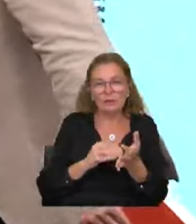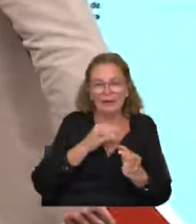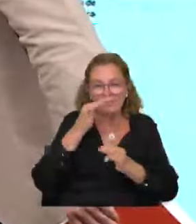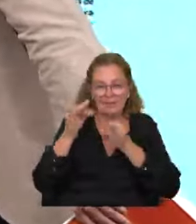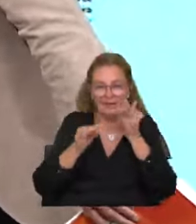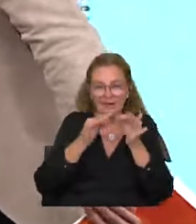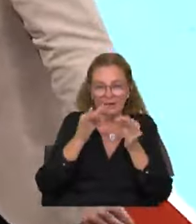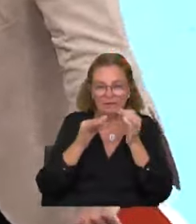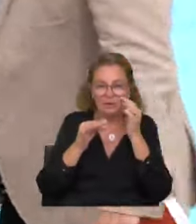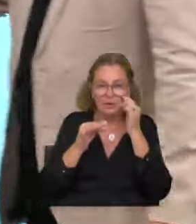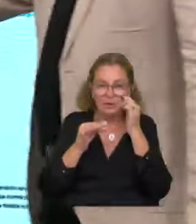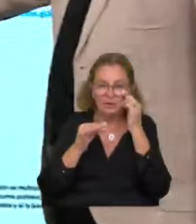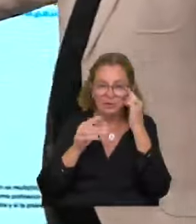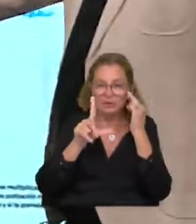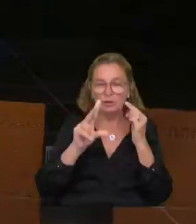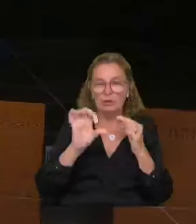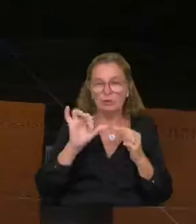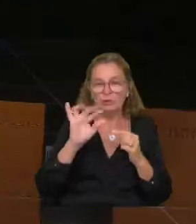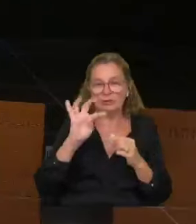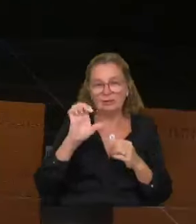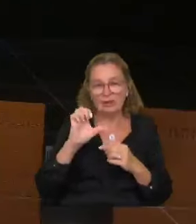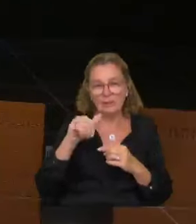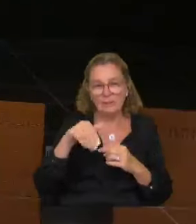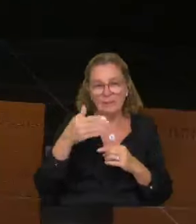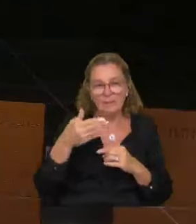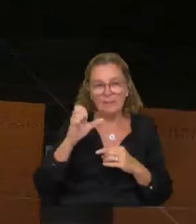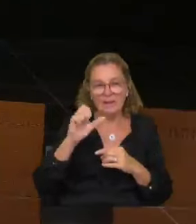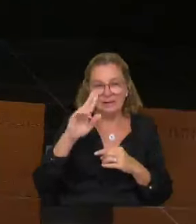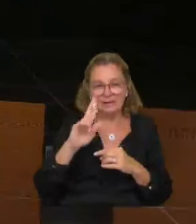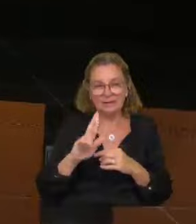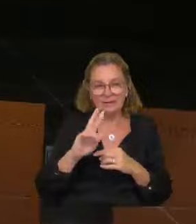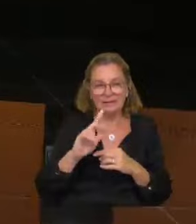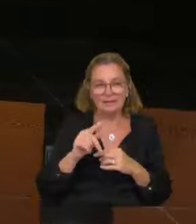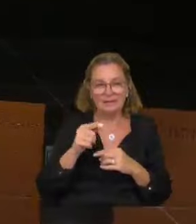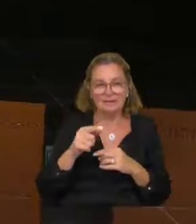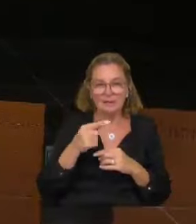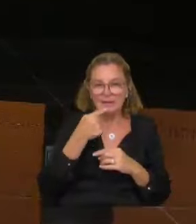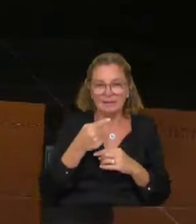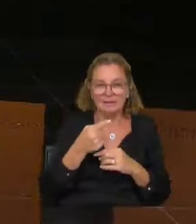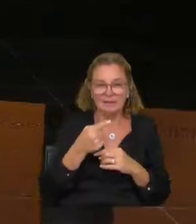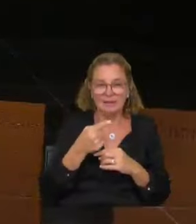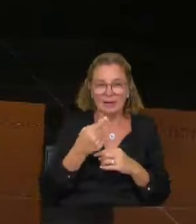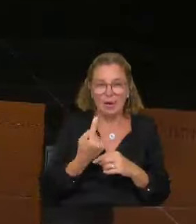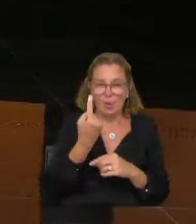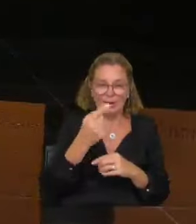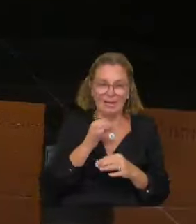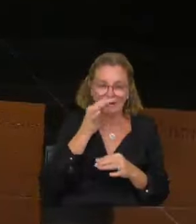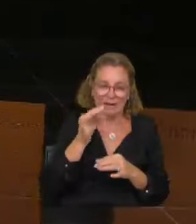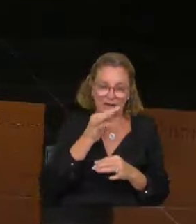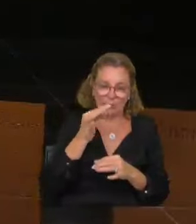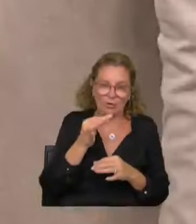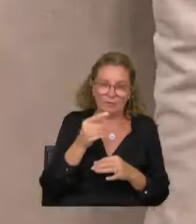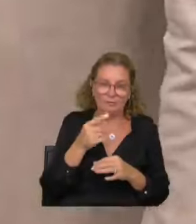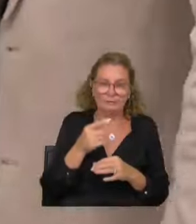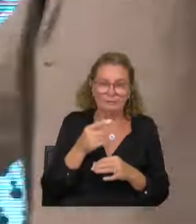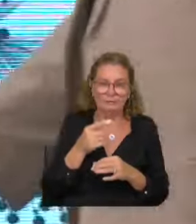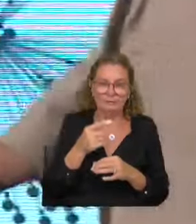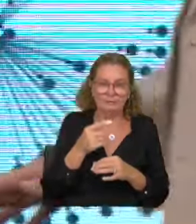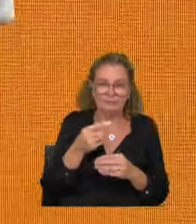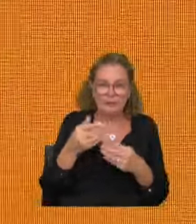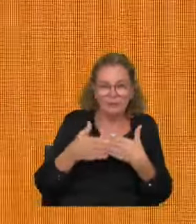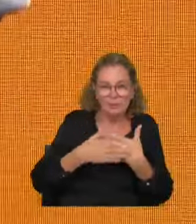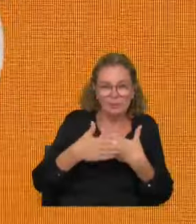lenberg de lenberg leosarro ahí está que que hace reacciona a una declaración de entonces por eso parece muy